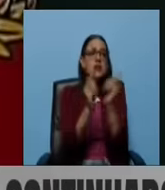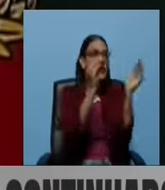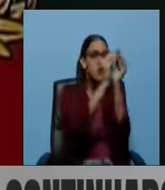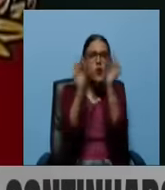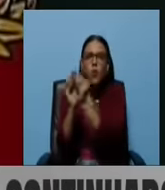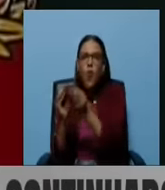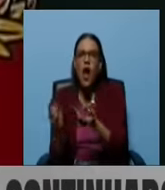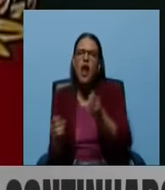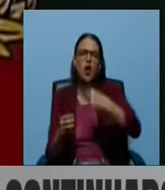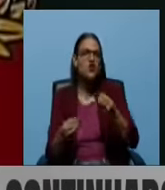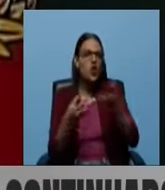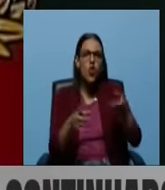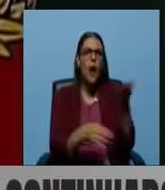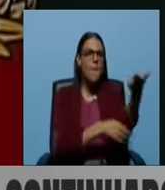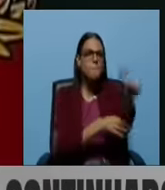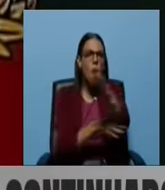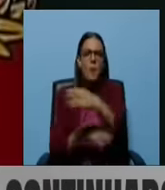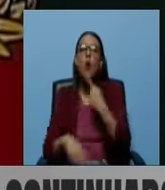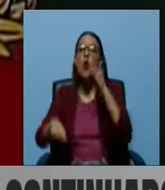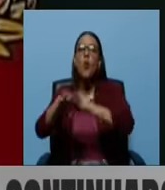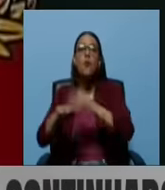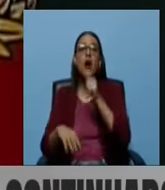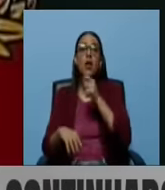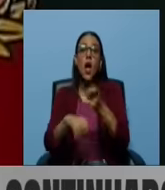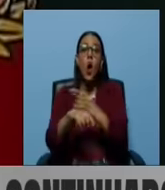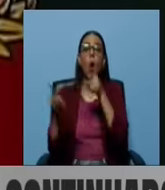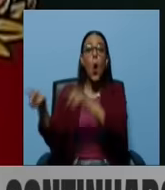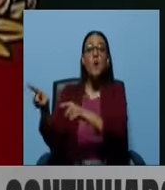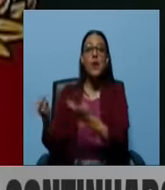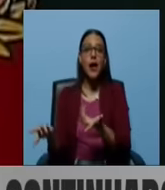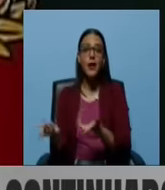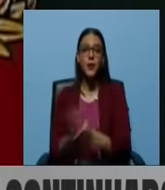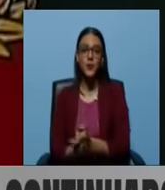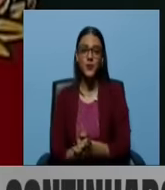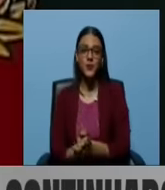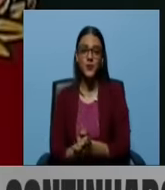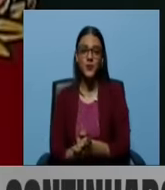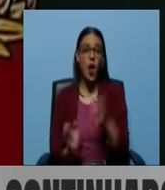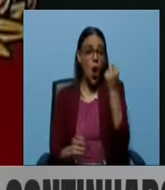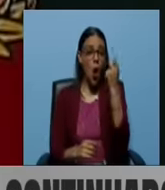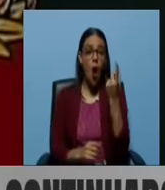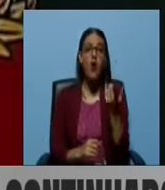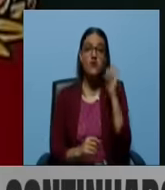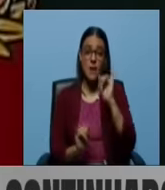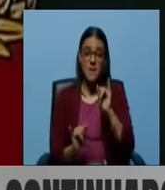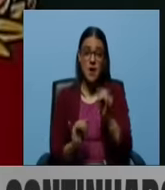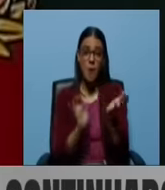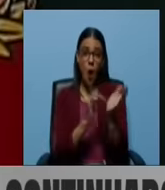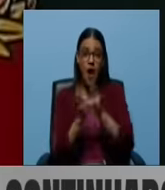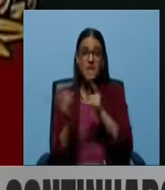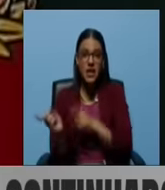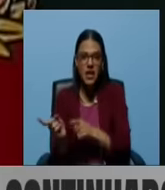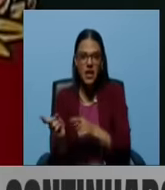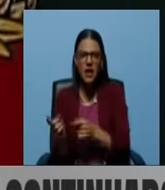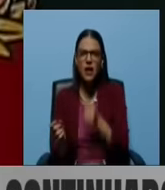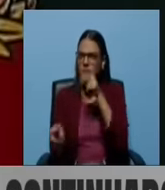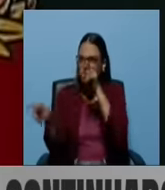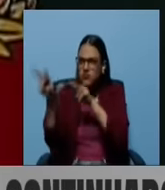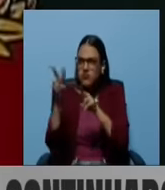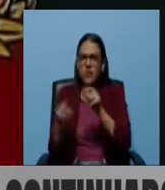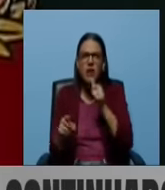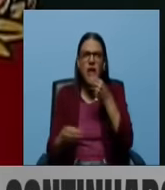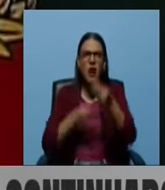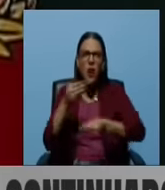Vamos a generar muertes y culpar al gobierno nacional. El 11 de abril, la táctica fue con